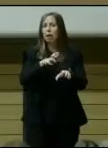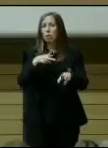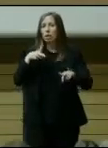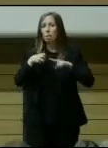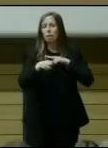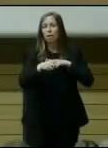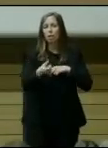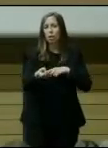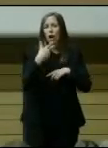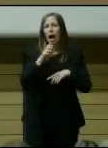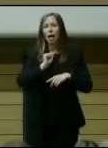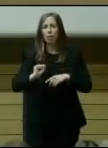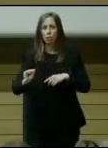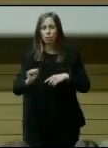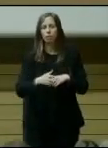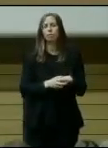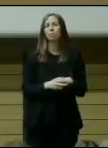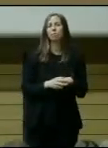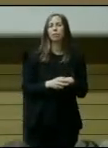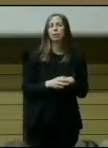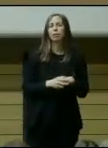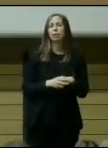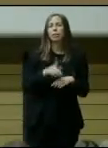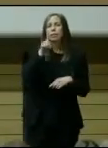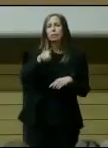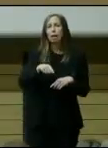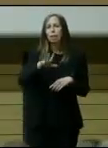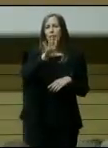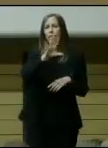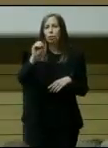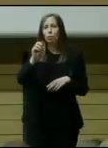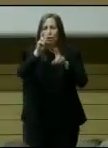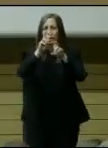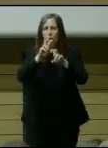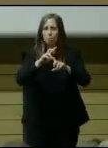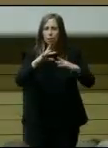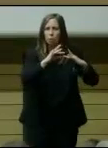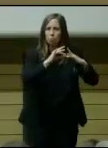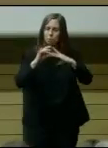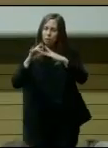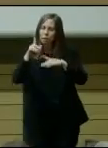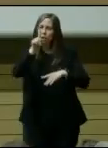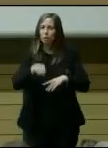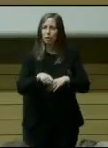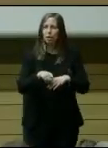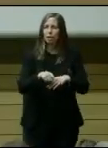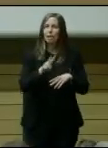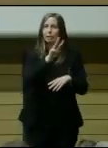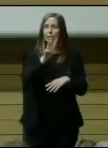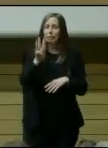prevención de adicciones. Ha dirigido más de 50 investigaciones y ha